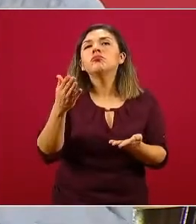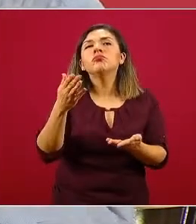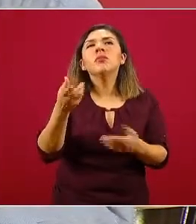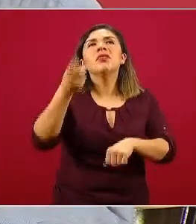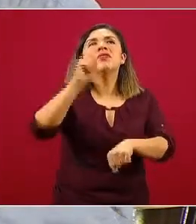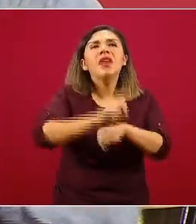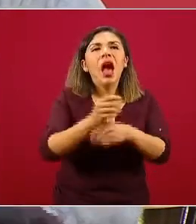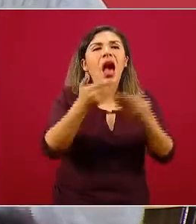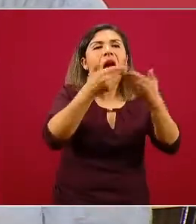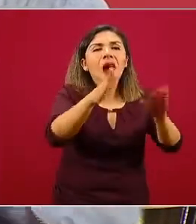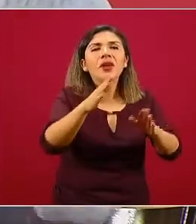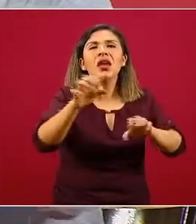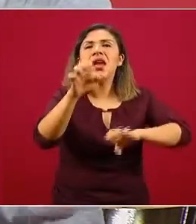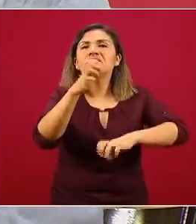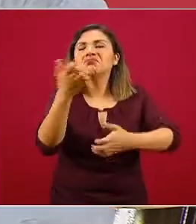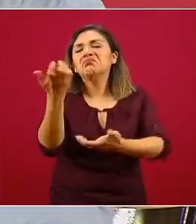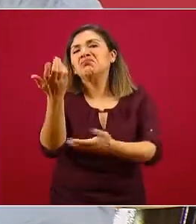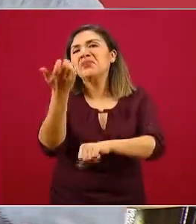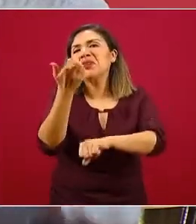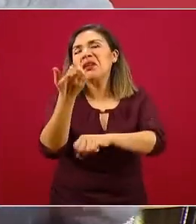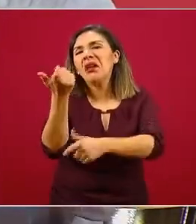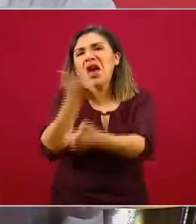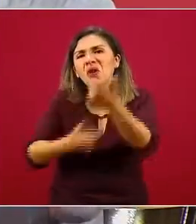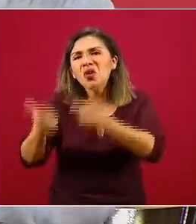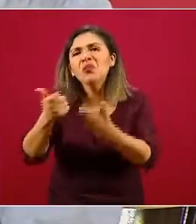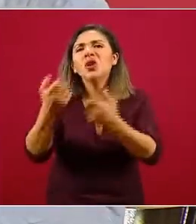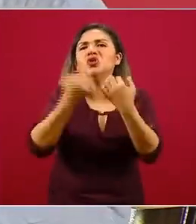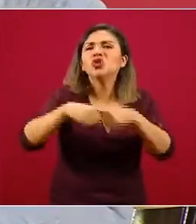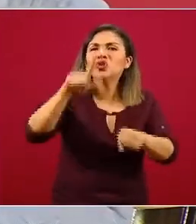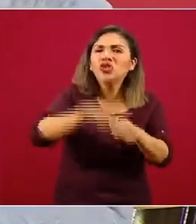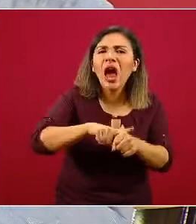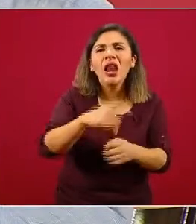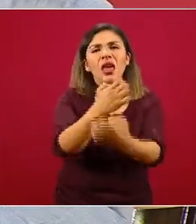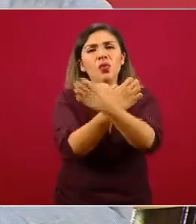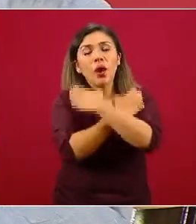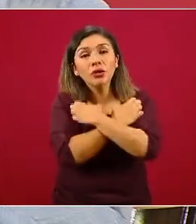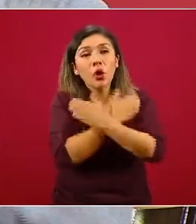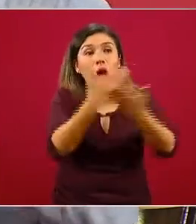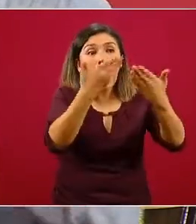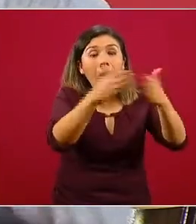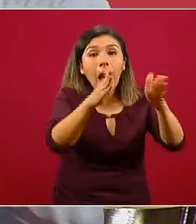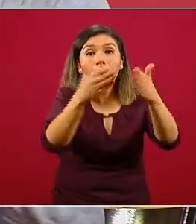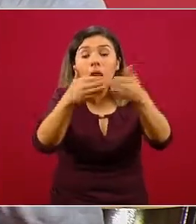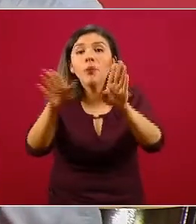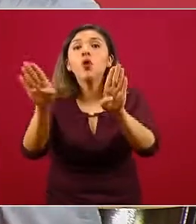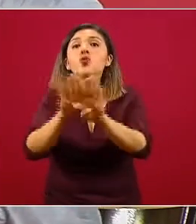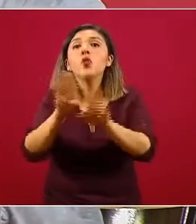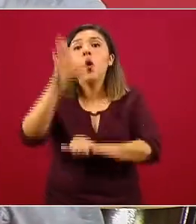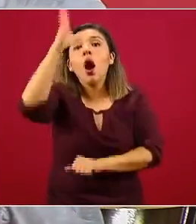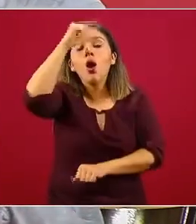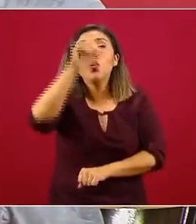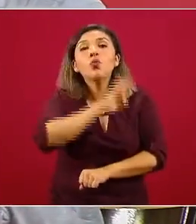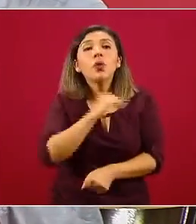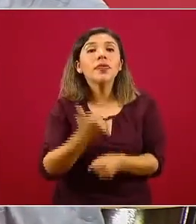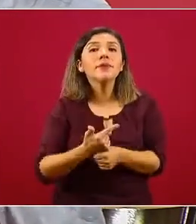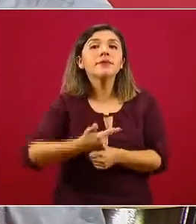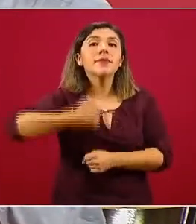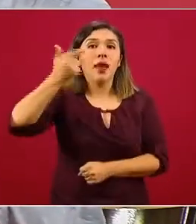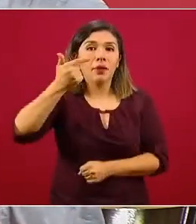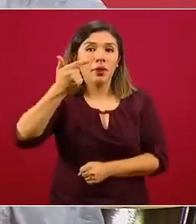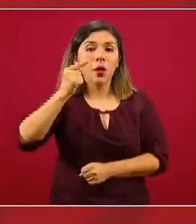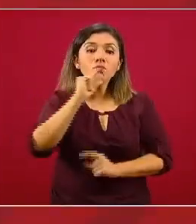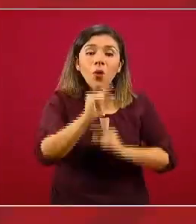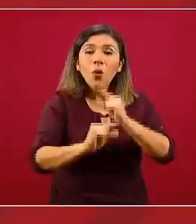eventos de la sociedad, económicos, sociales, educativos, de acuerdo a la magnitud del riesgo, en una